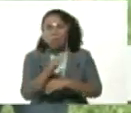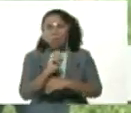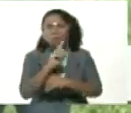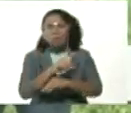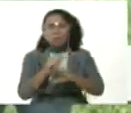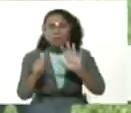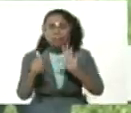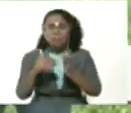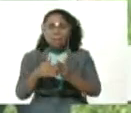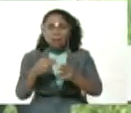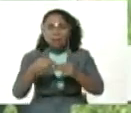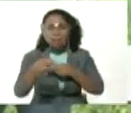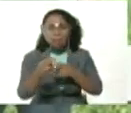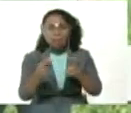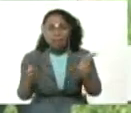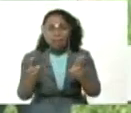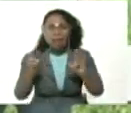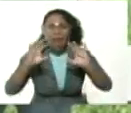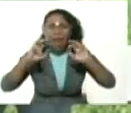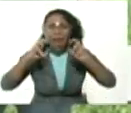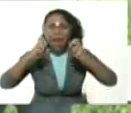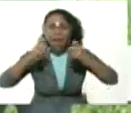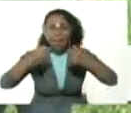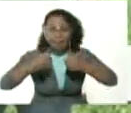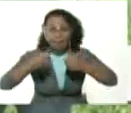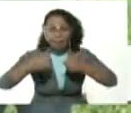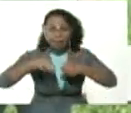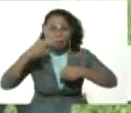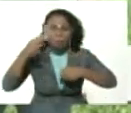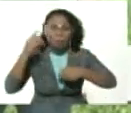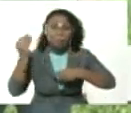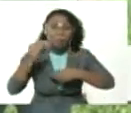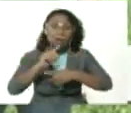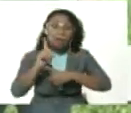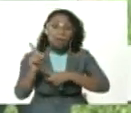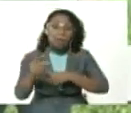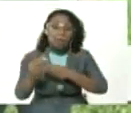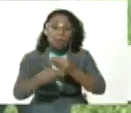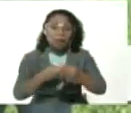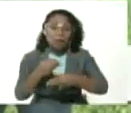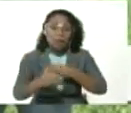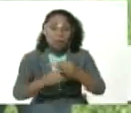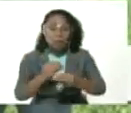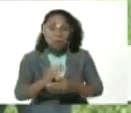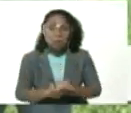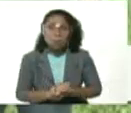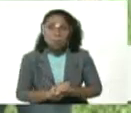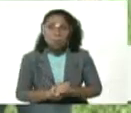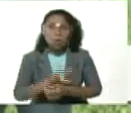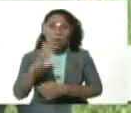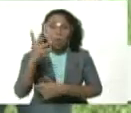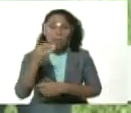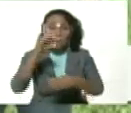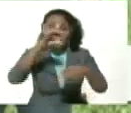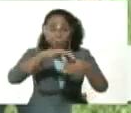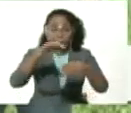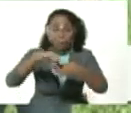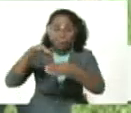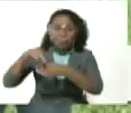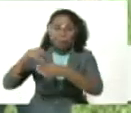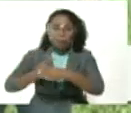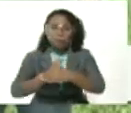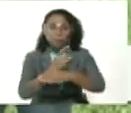16.000 hectáreas de maíz amarillo. Además de ello, hemos logrado la siembra en este ciclo